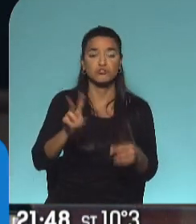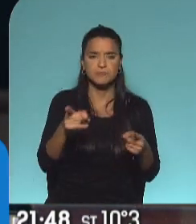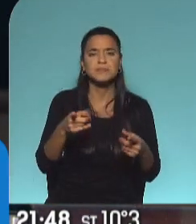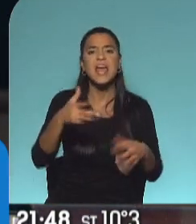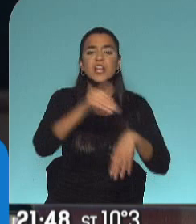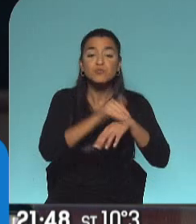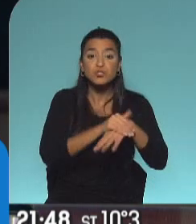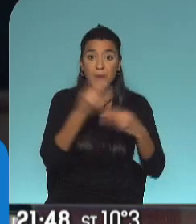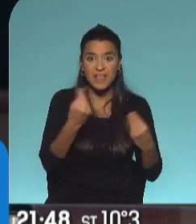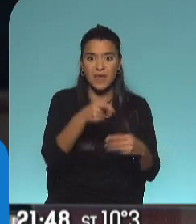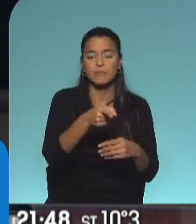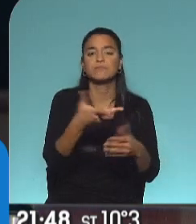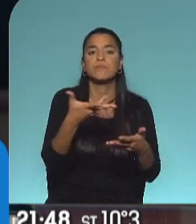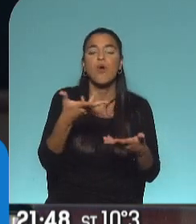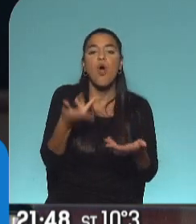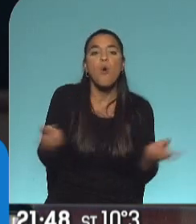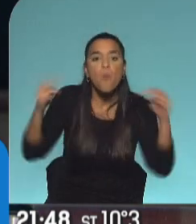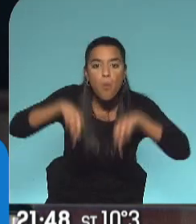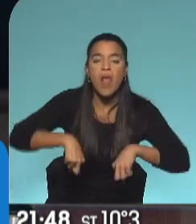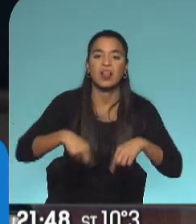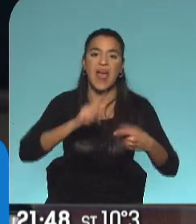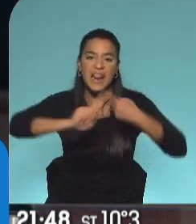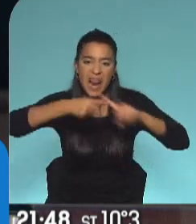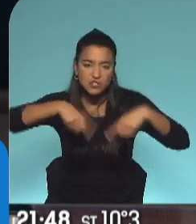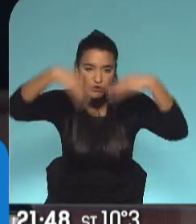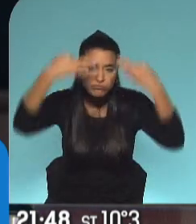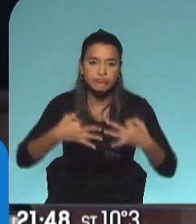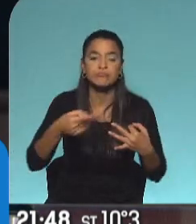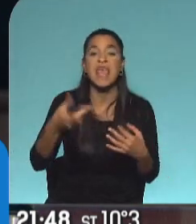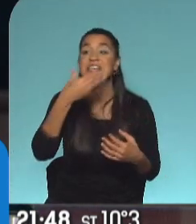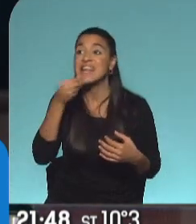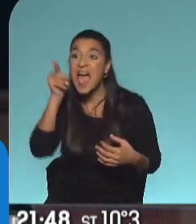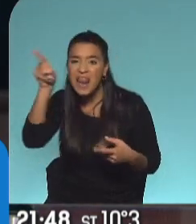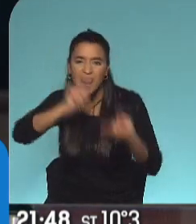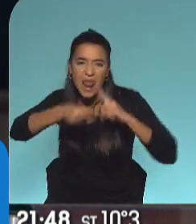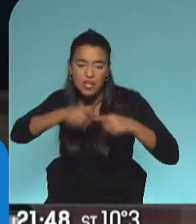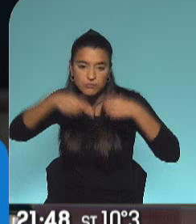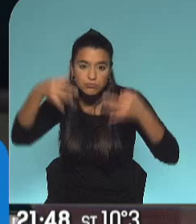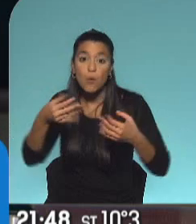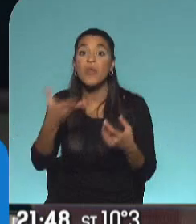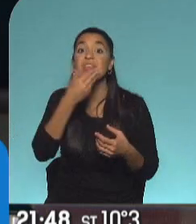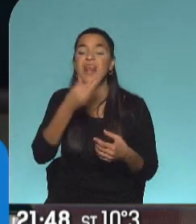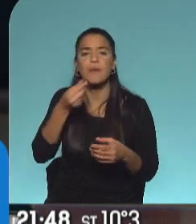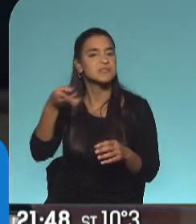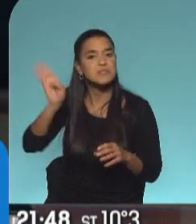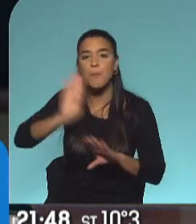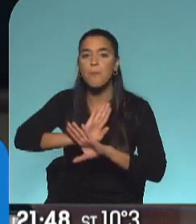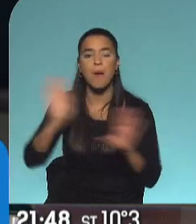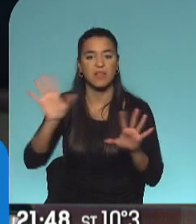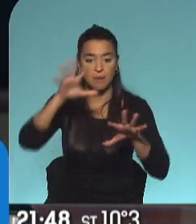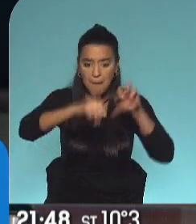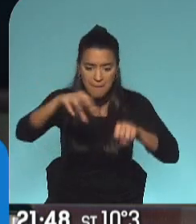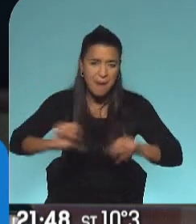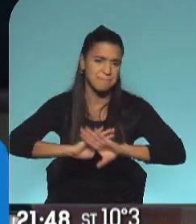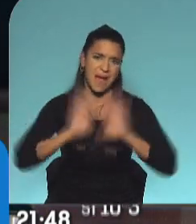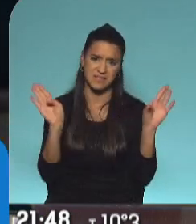que iban a restablecer las relaciones diplomáticas con Israel cuando Israel se retirara completamente de los territorios,